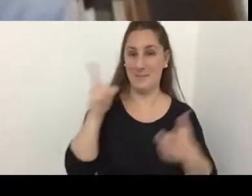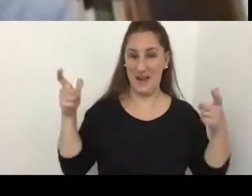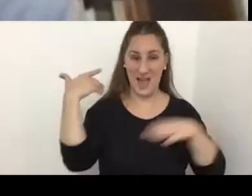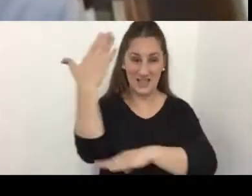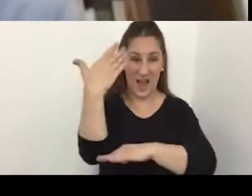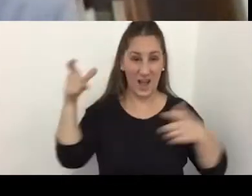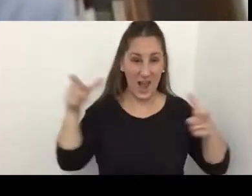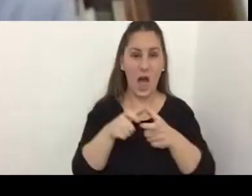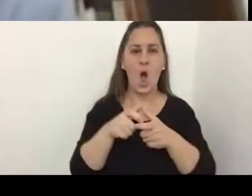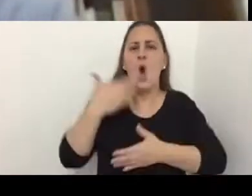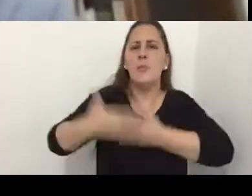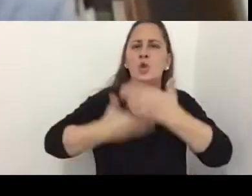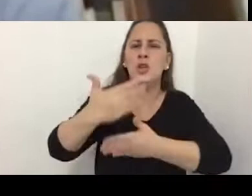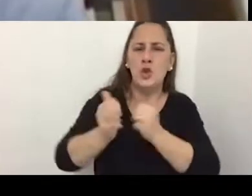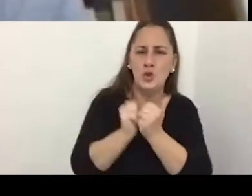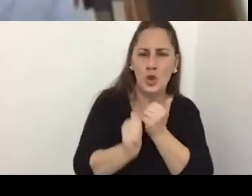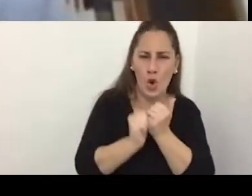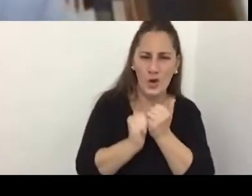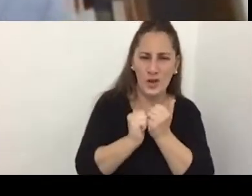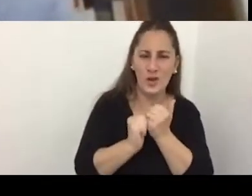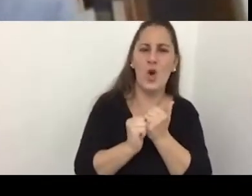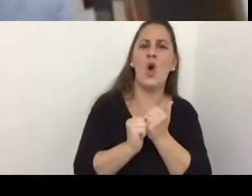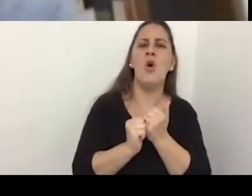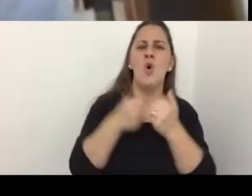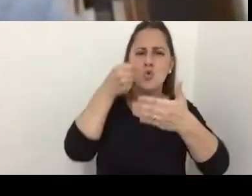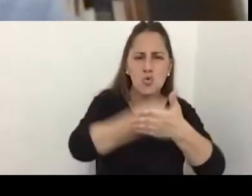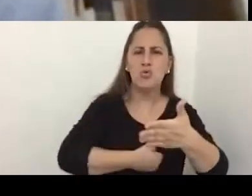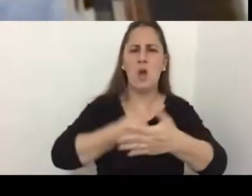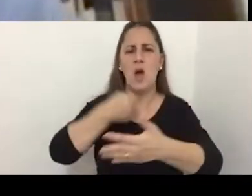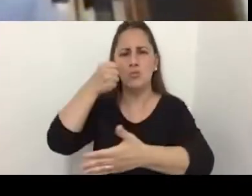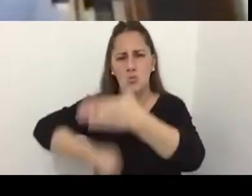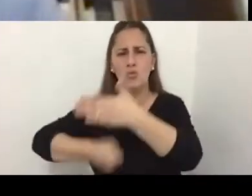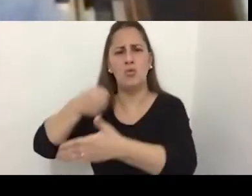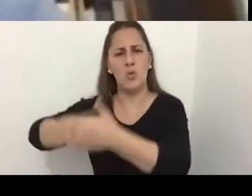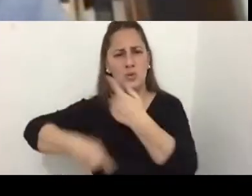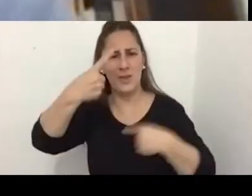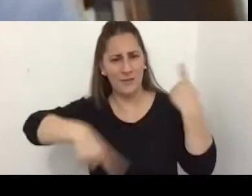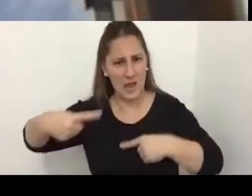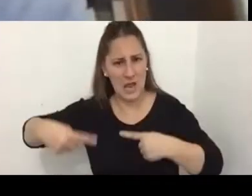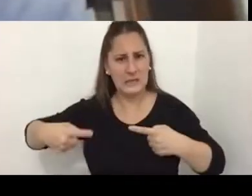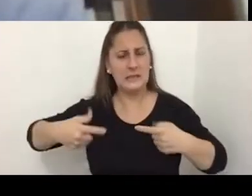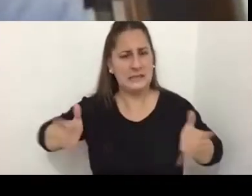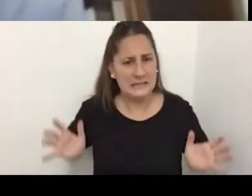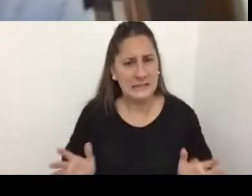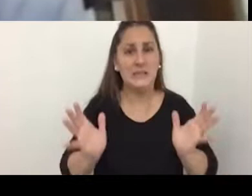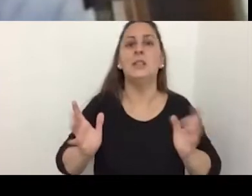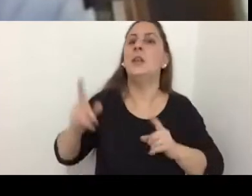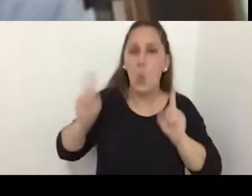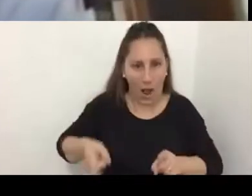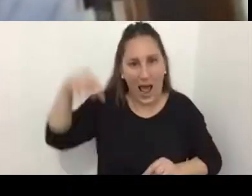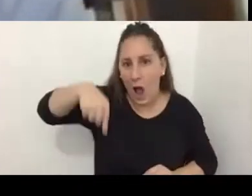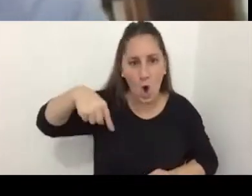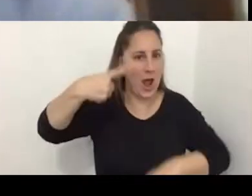proceso histórico y a todas las luchas que se tuvieron que llevar adelante y que se tienen que seguir llevando